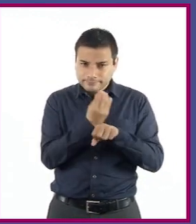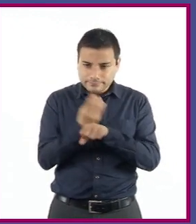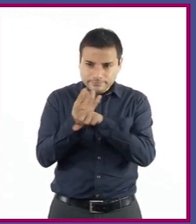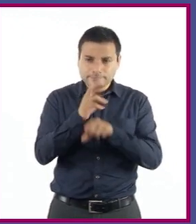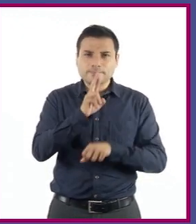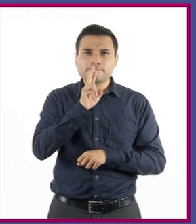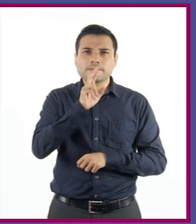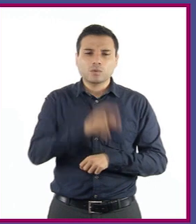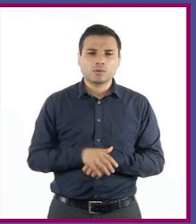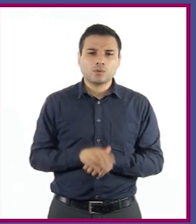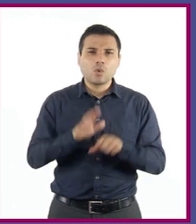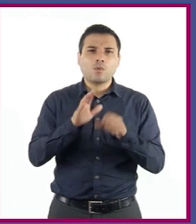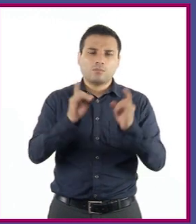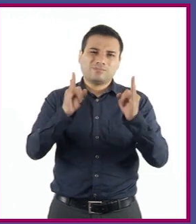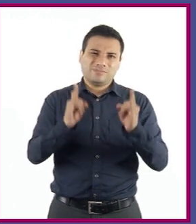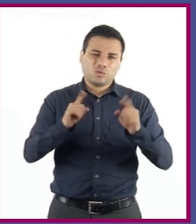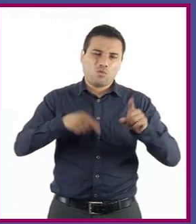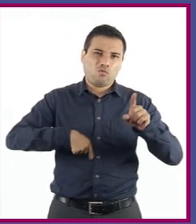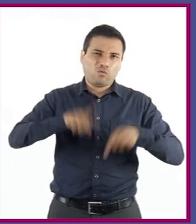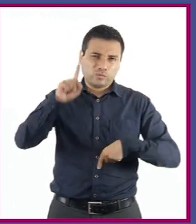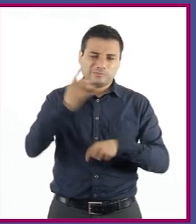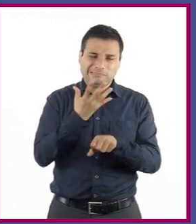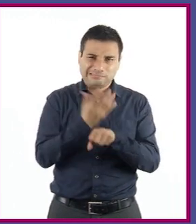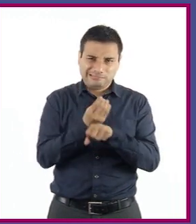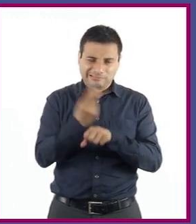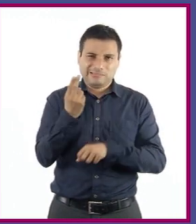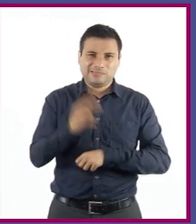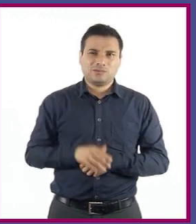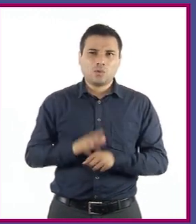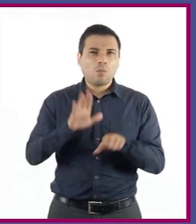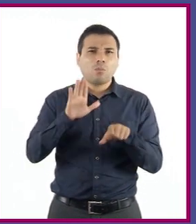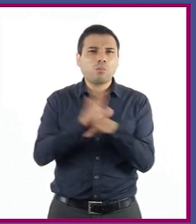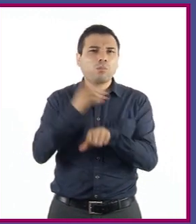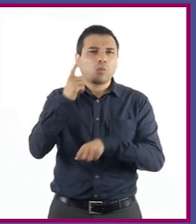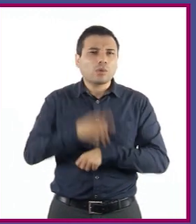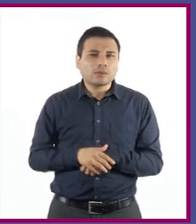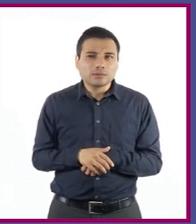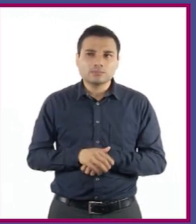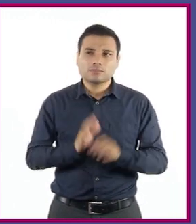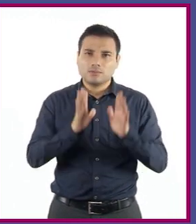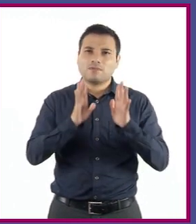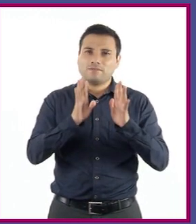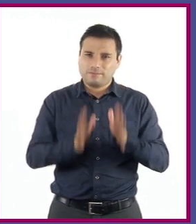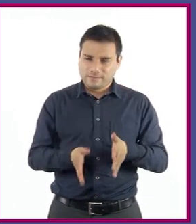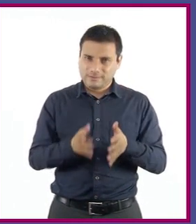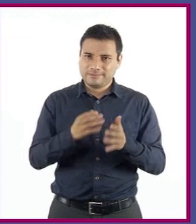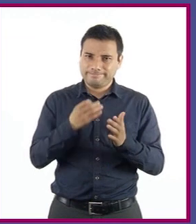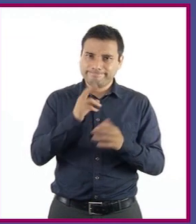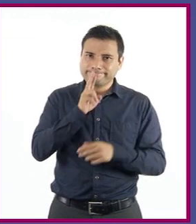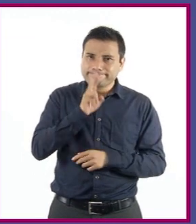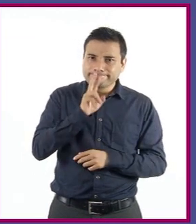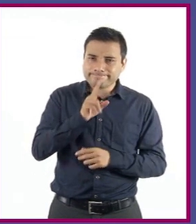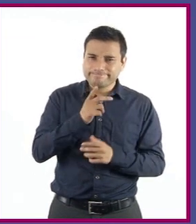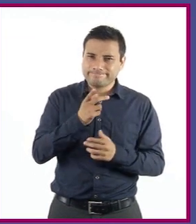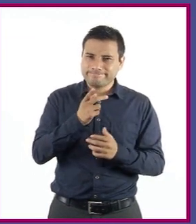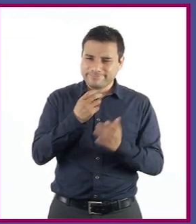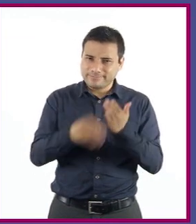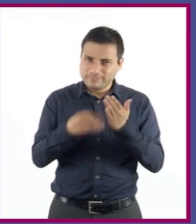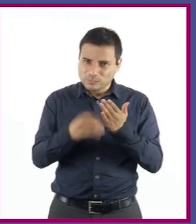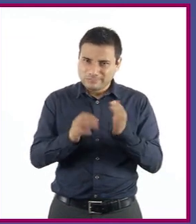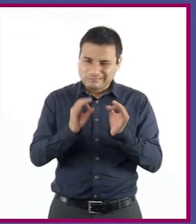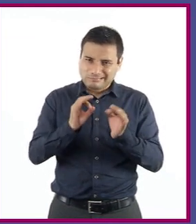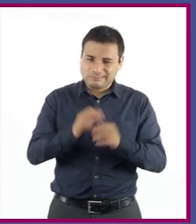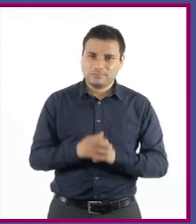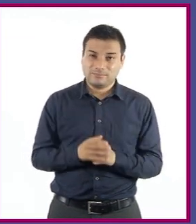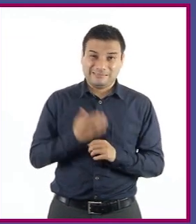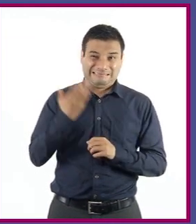en concreto la de fútbol, pues no se encuentra en las condiciones adecuadas para practicar deportes. Precisamente hace